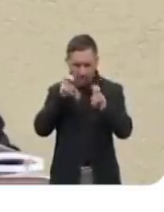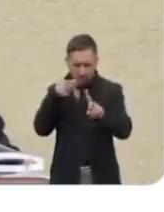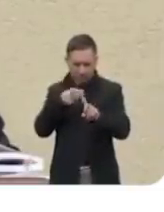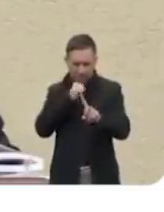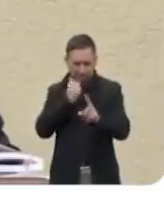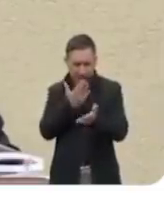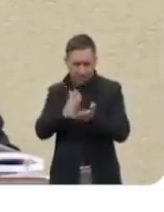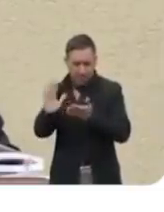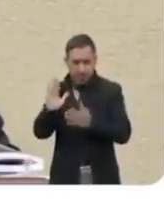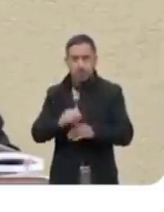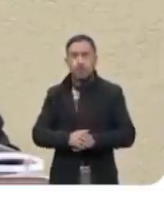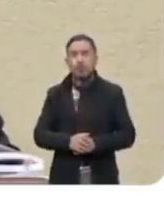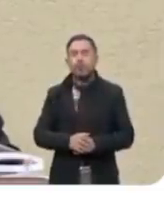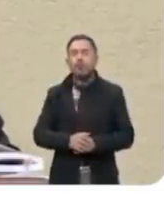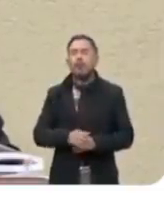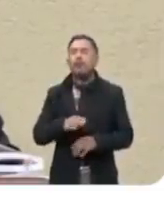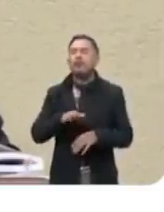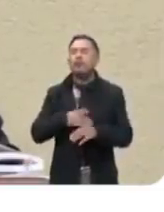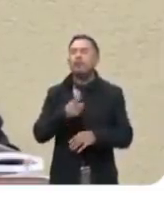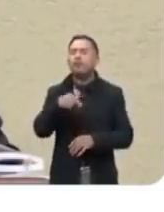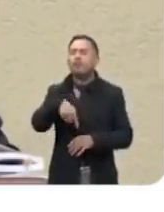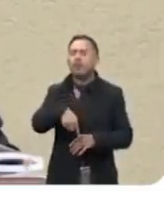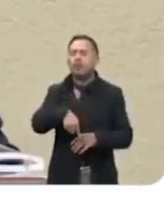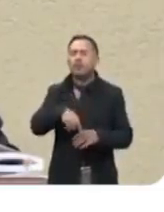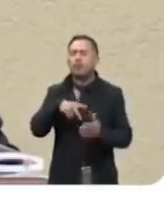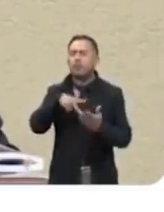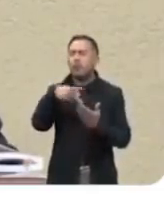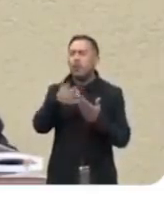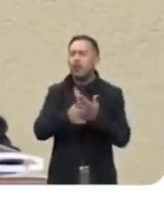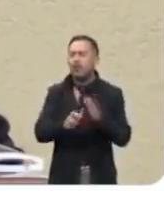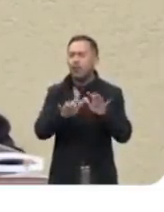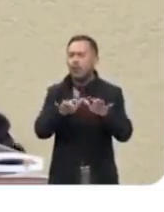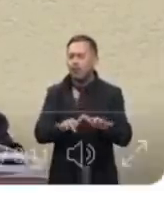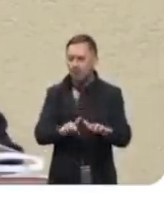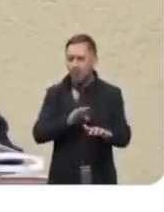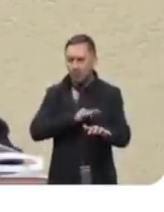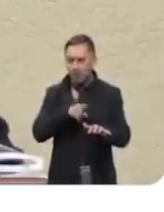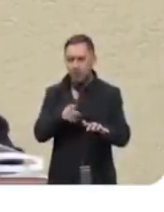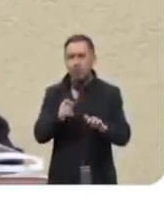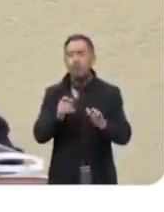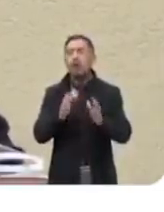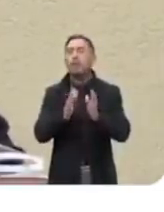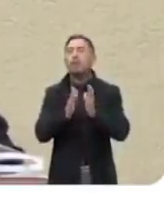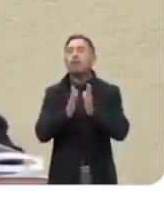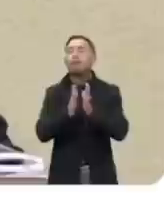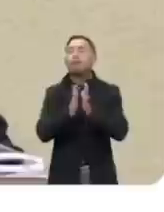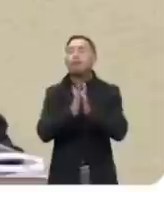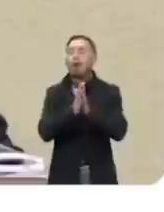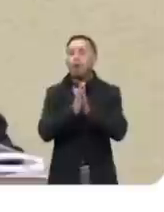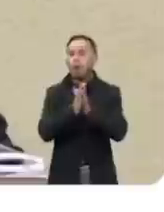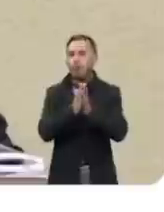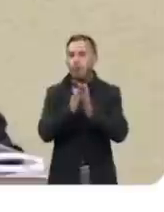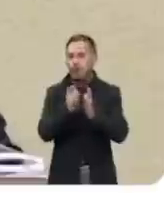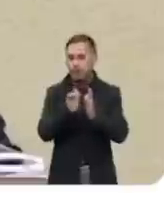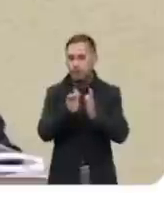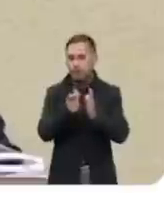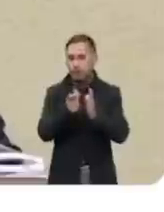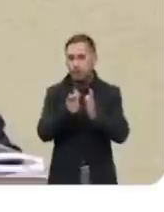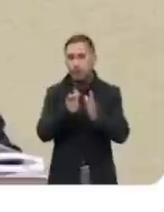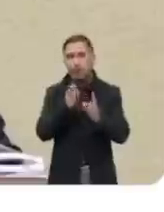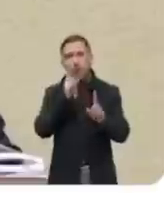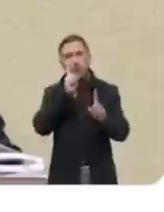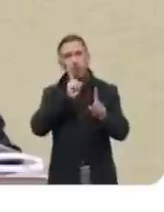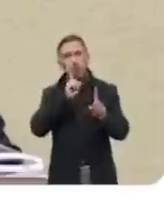está en este proyecto no se está sancionando la participación la aparición de la